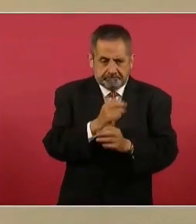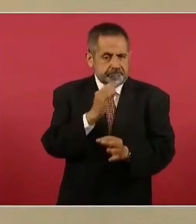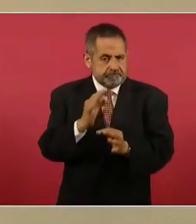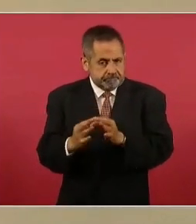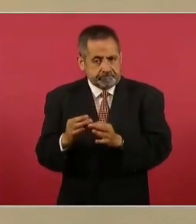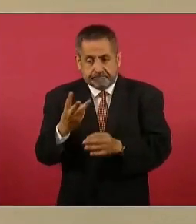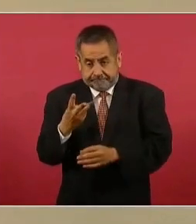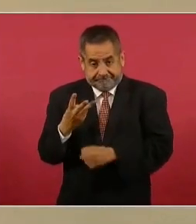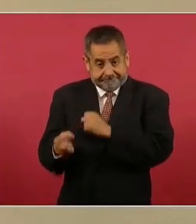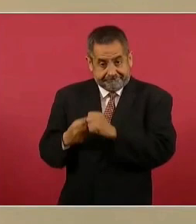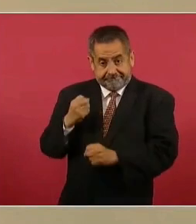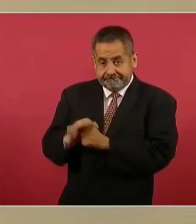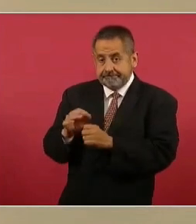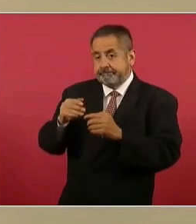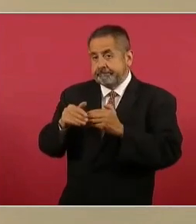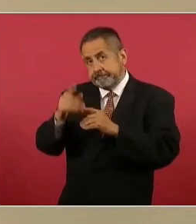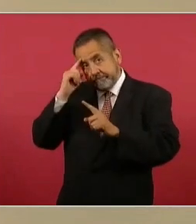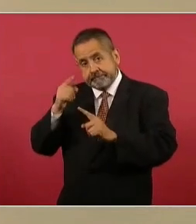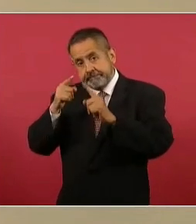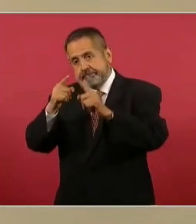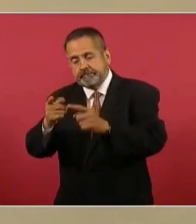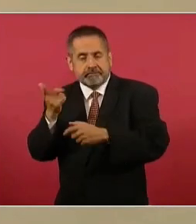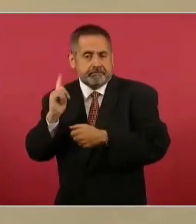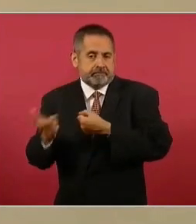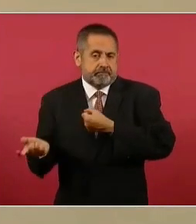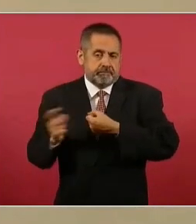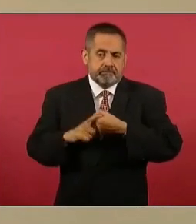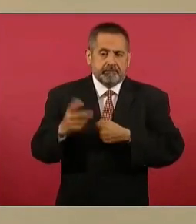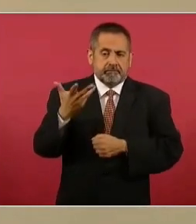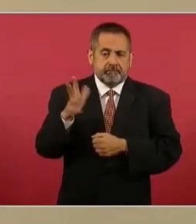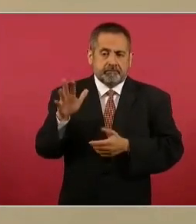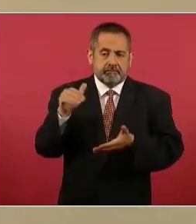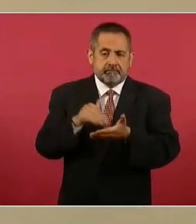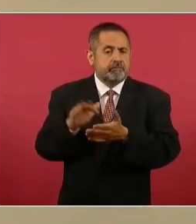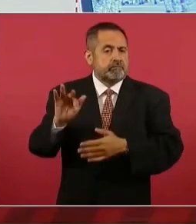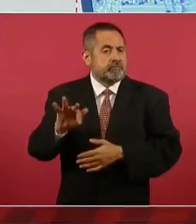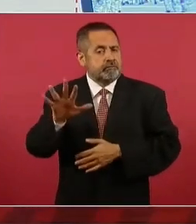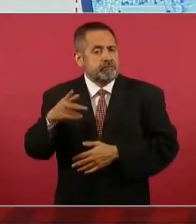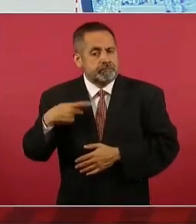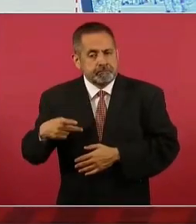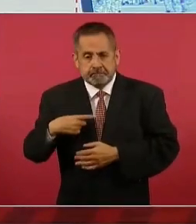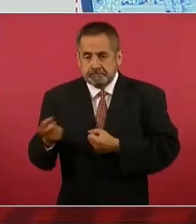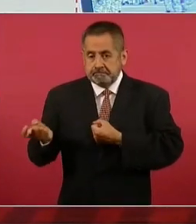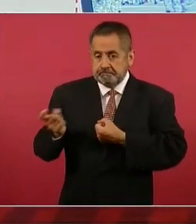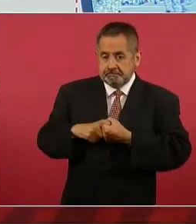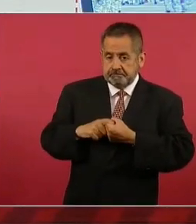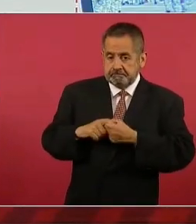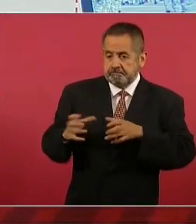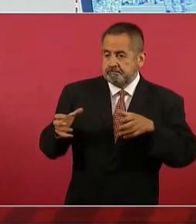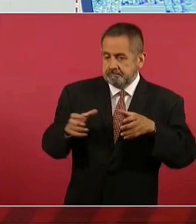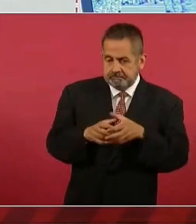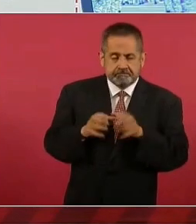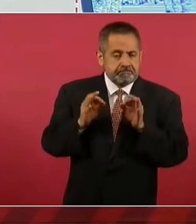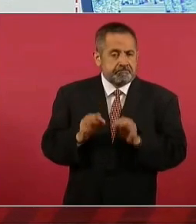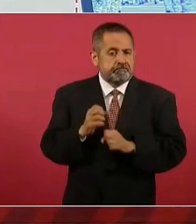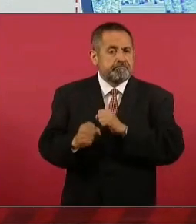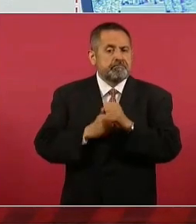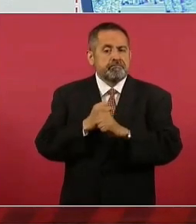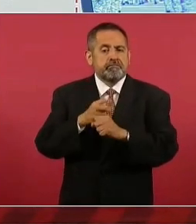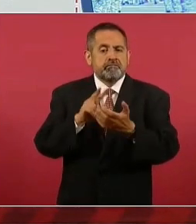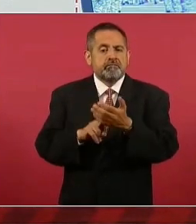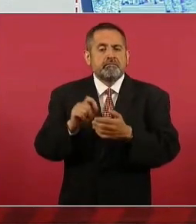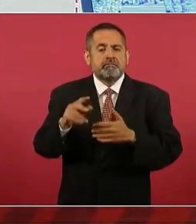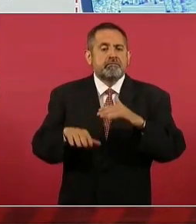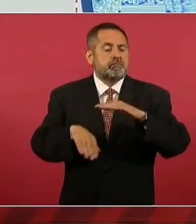tenemos una meta de 10 mil 45 elementos para poder terminar el año 2022 con